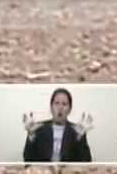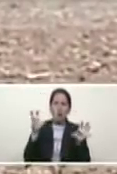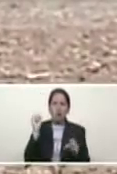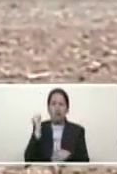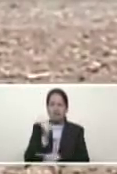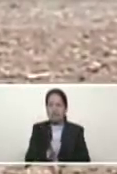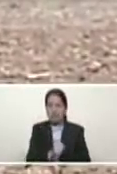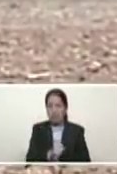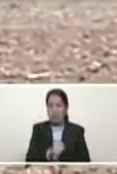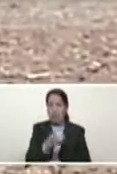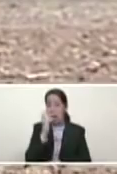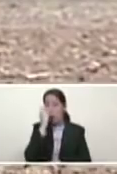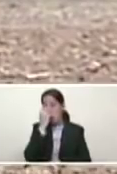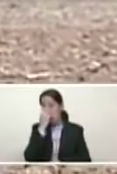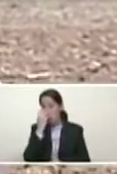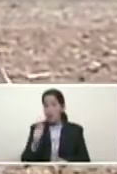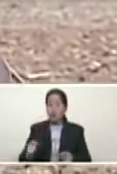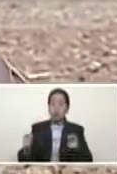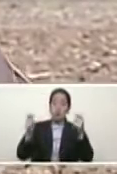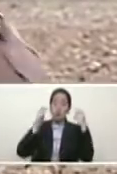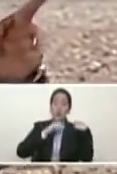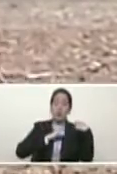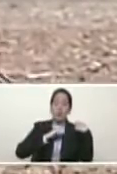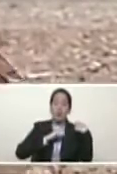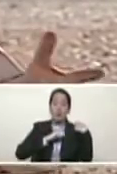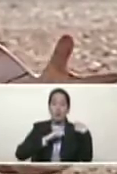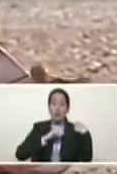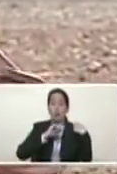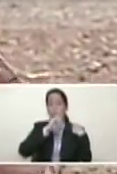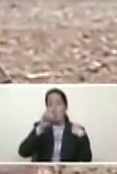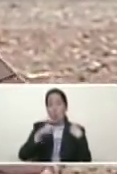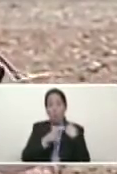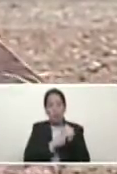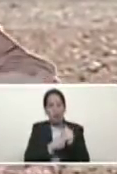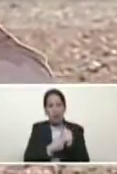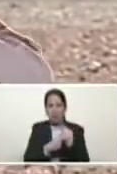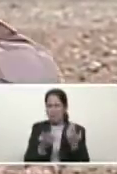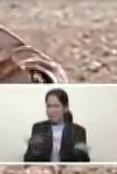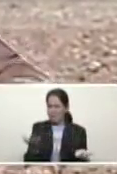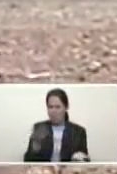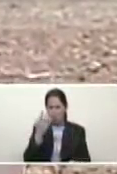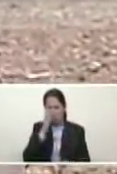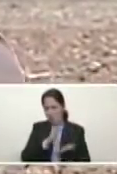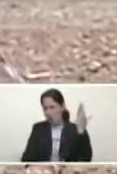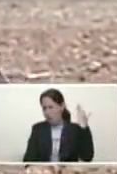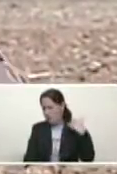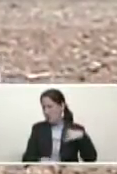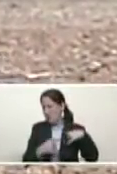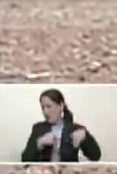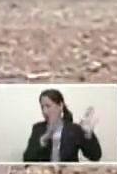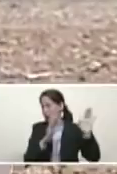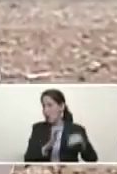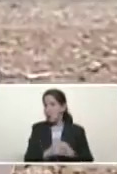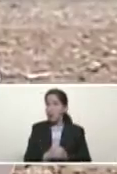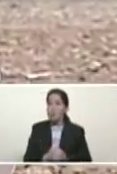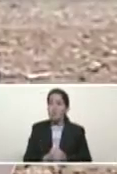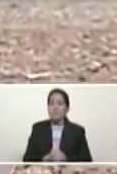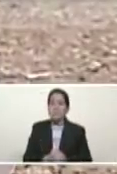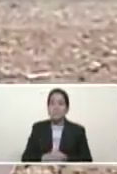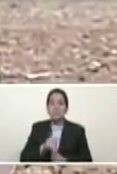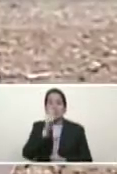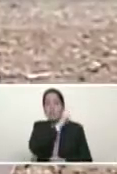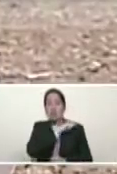al payaso autoproclamado, los vieron, dijeron, no, esto, ¿qué es esto? Aquí nos vamos, y se fueron. Tenientes,